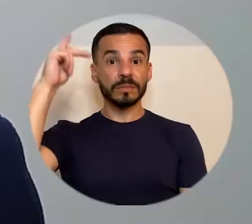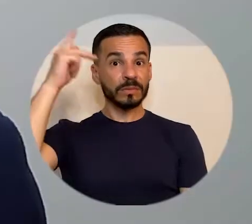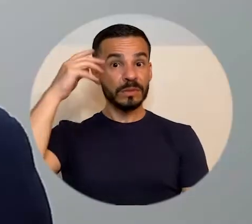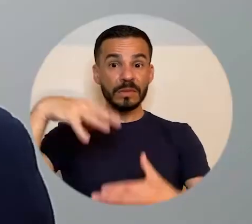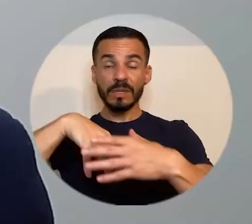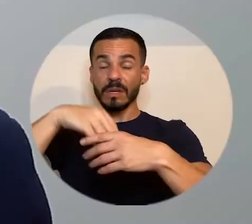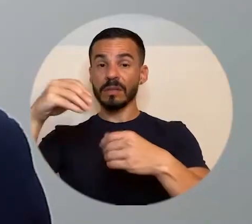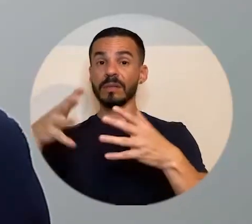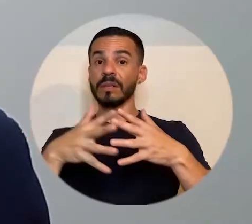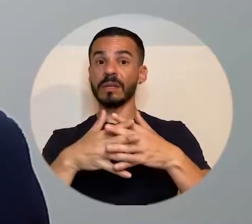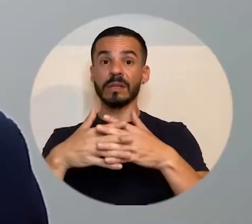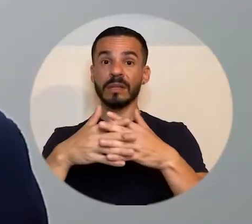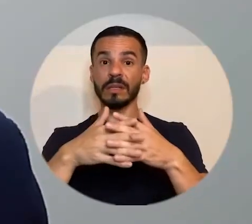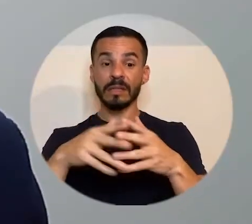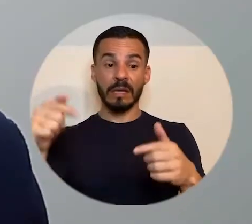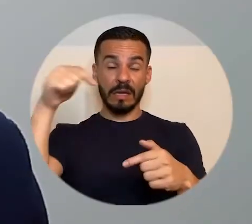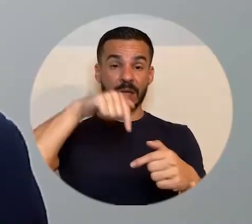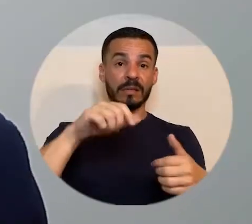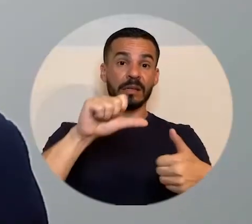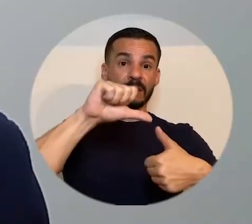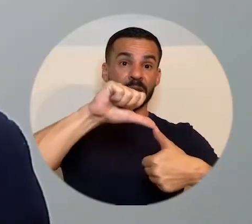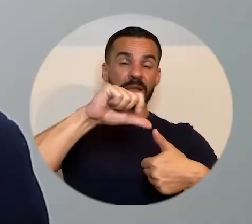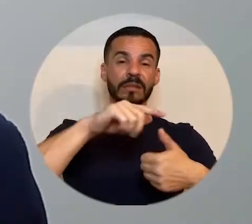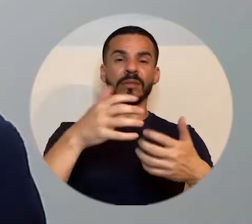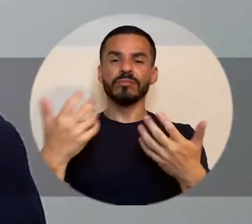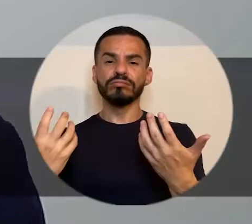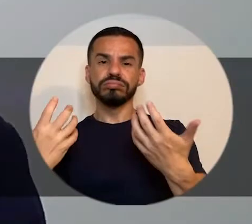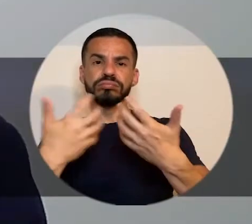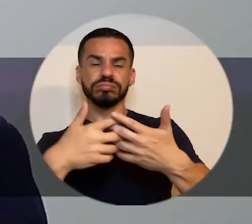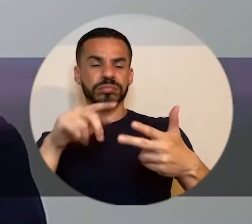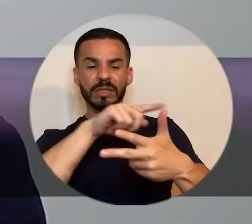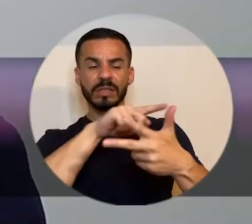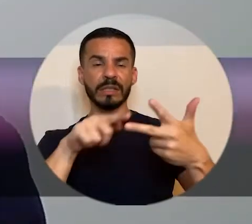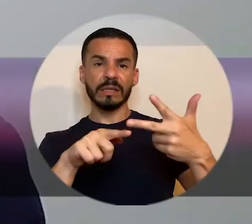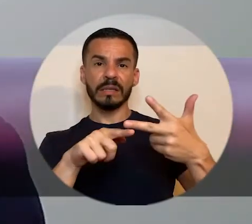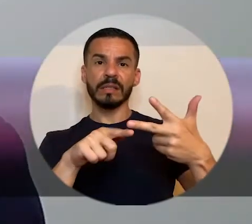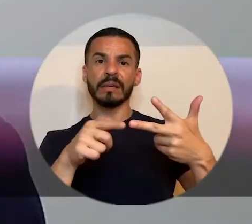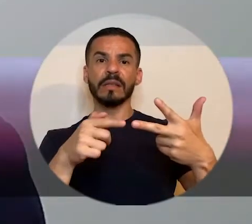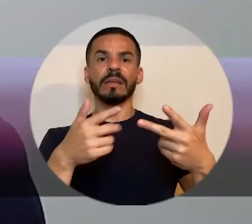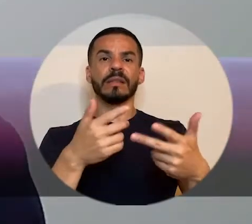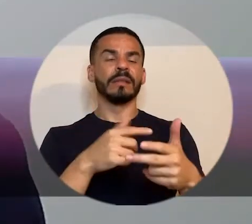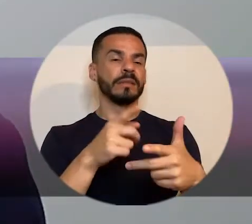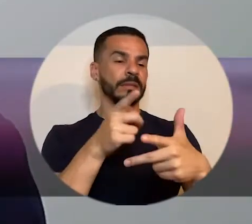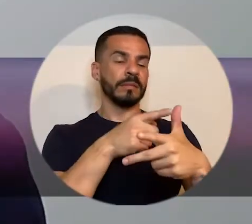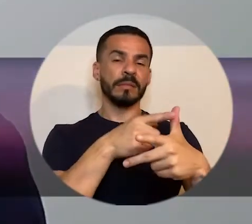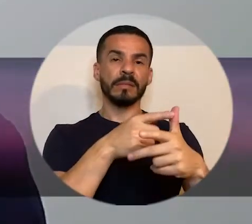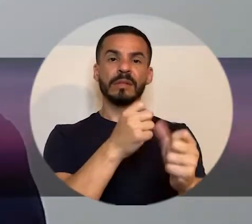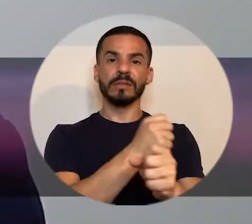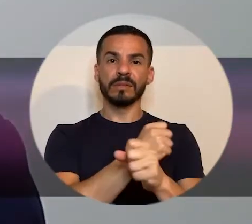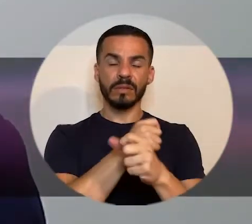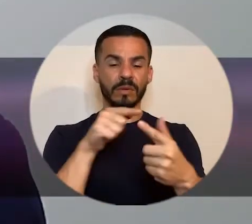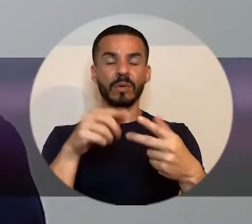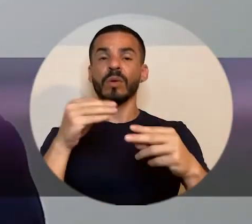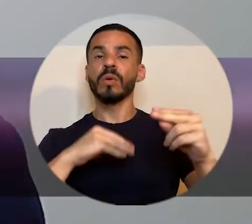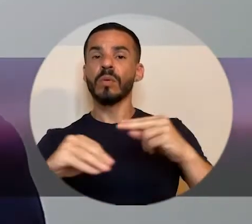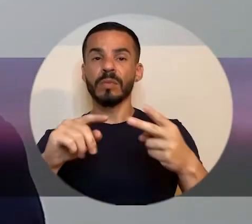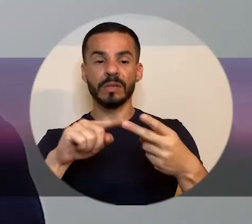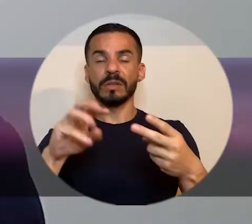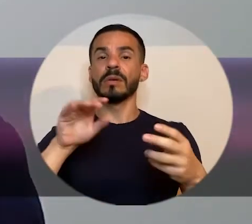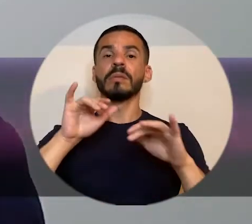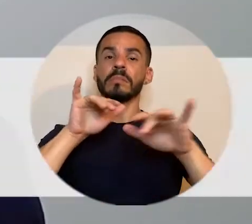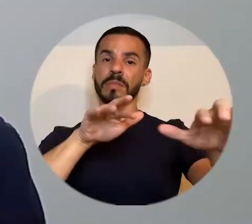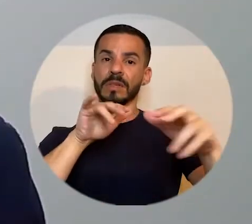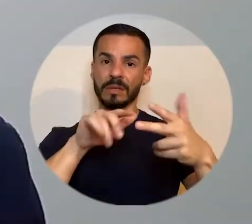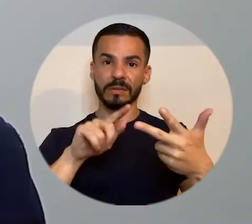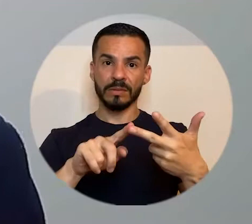La política exterior de los Estados Unidos hacia Centroamérica se ha articulado en torno a tres grandes ejes: la seguridad, el comercio